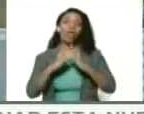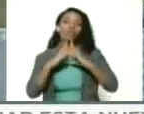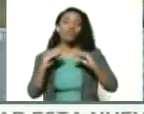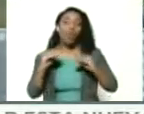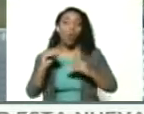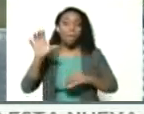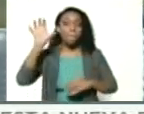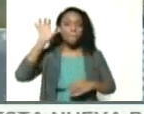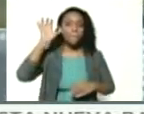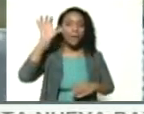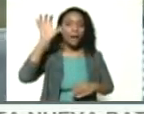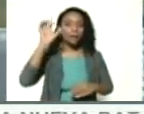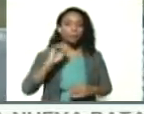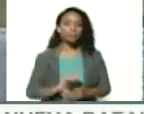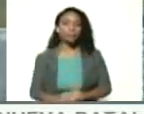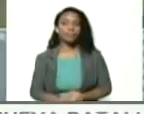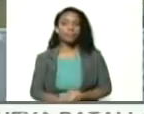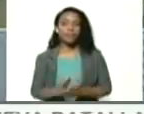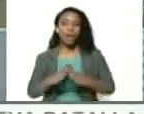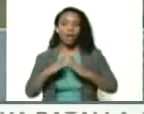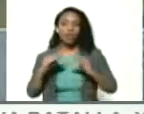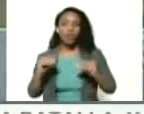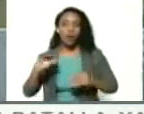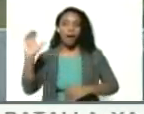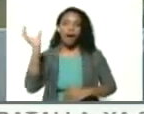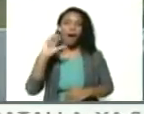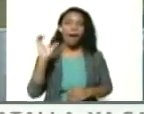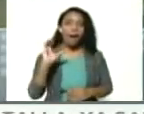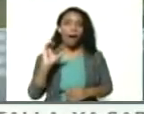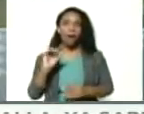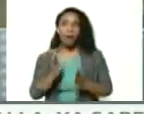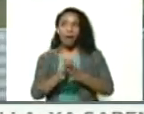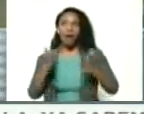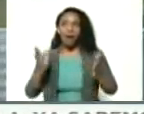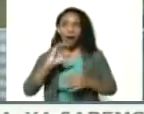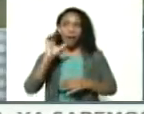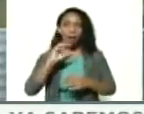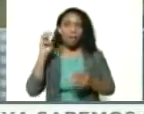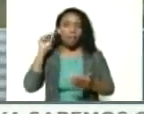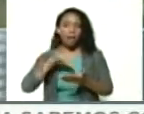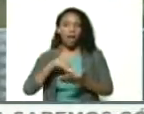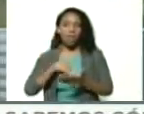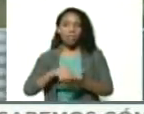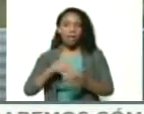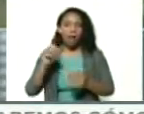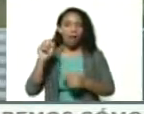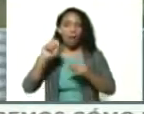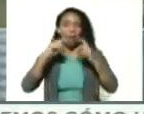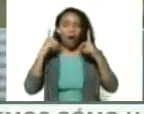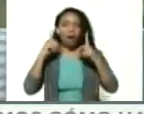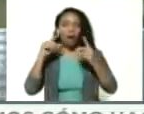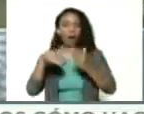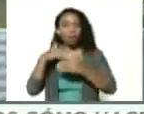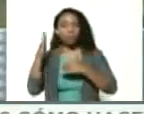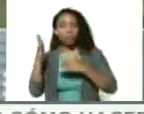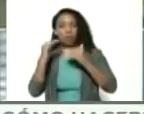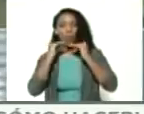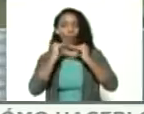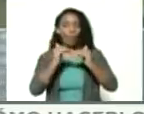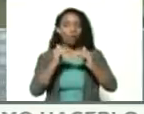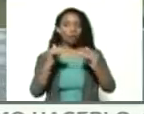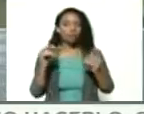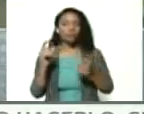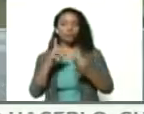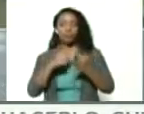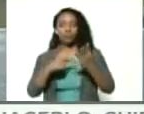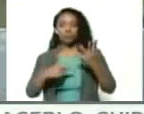país, en Caracas, en la Gran Caracas, en Miranda, en La Guaira, en Occidente, en los Andes, en Oriente,